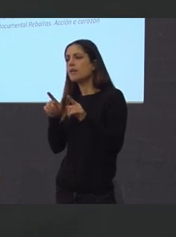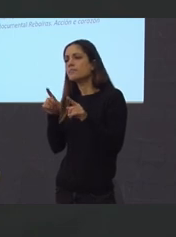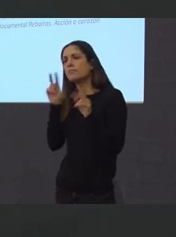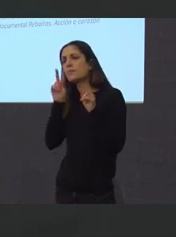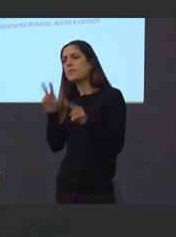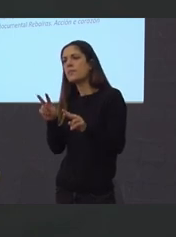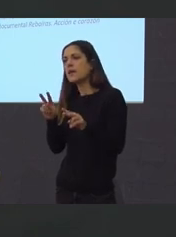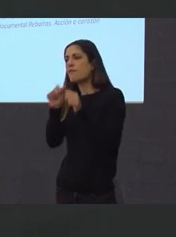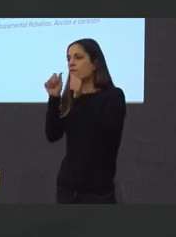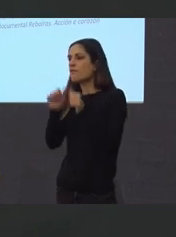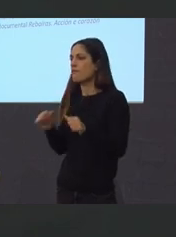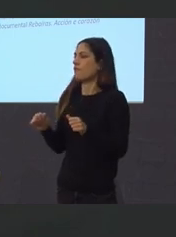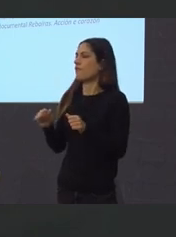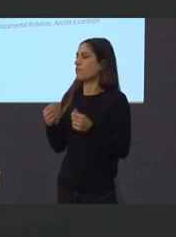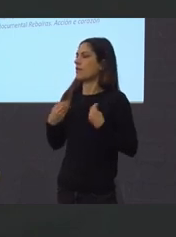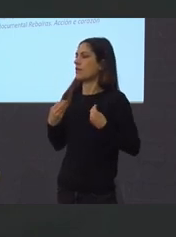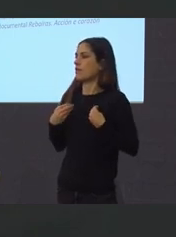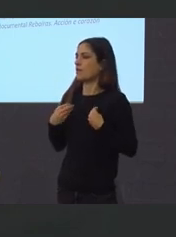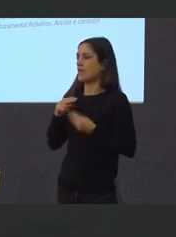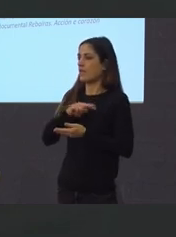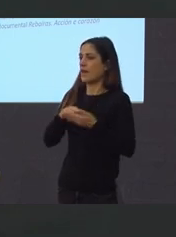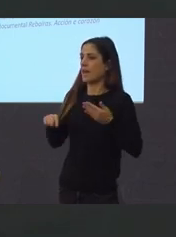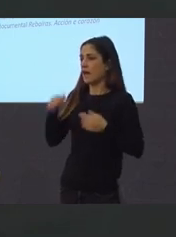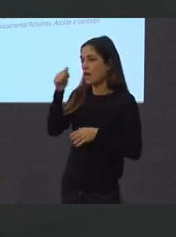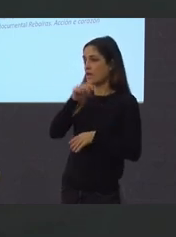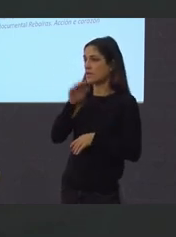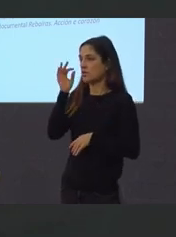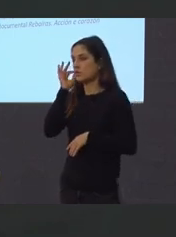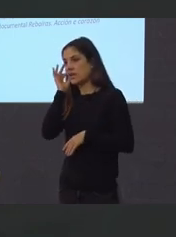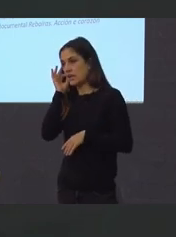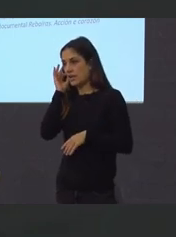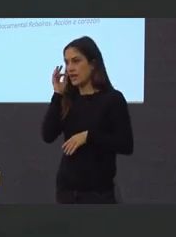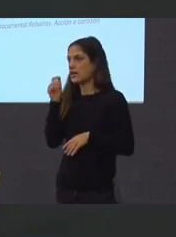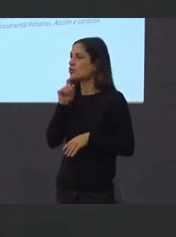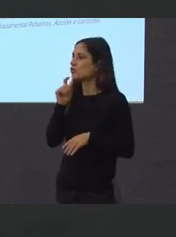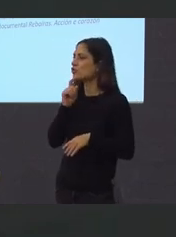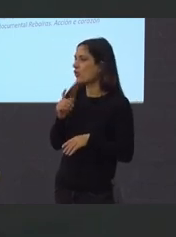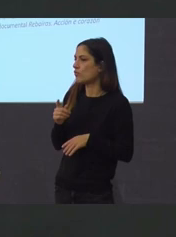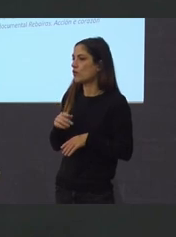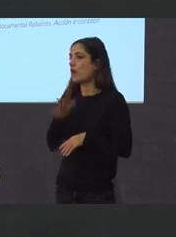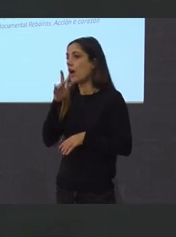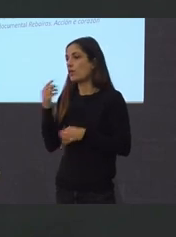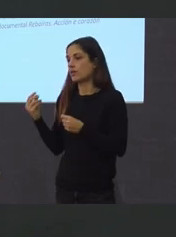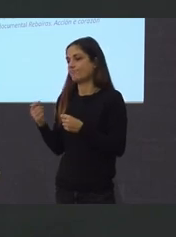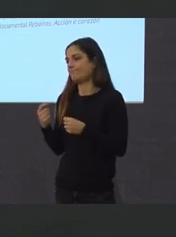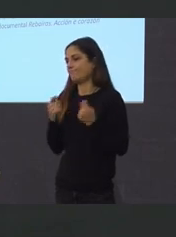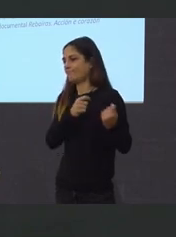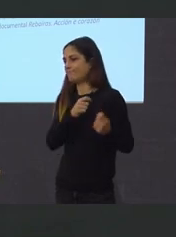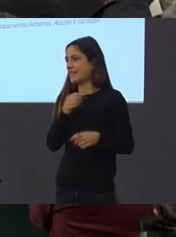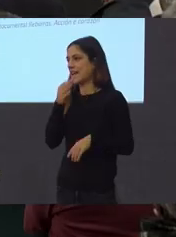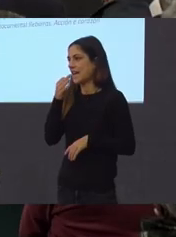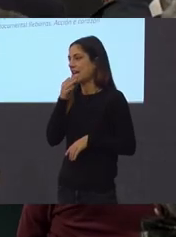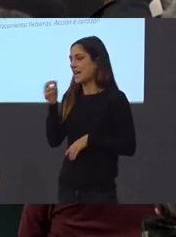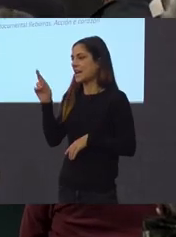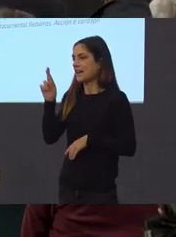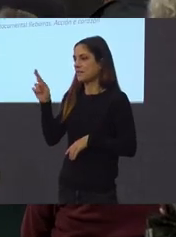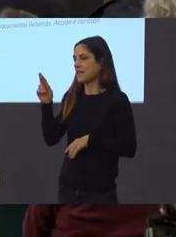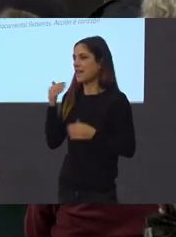cidadáns do Estado, non? É unha cuestión totalmente case feudal. Sen máis, xa vos deixo con Rebeca.